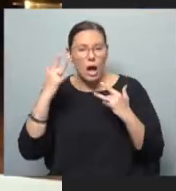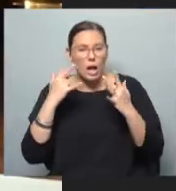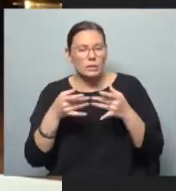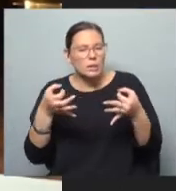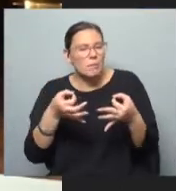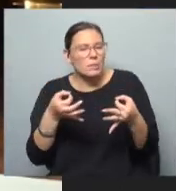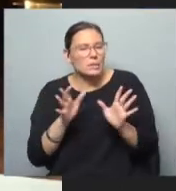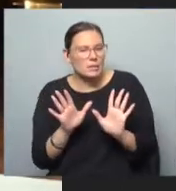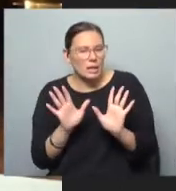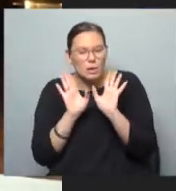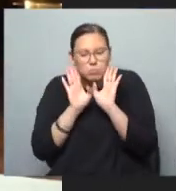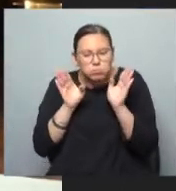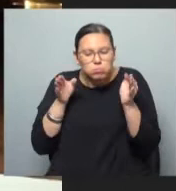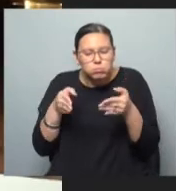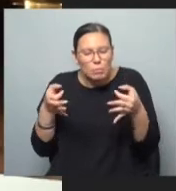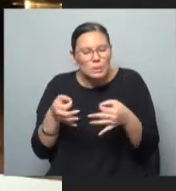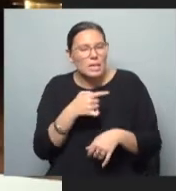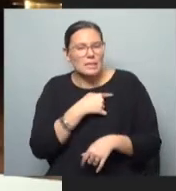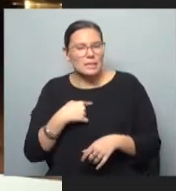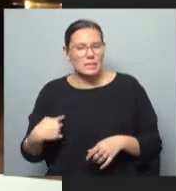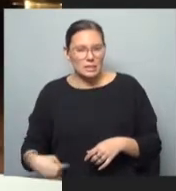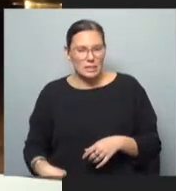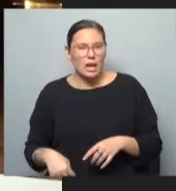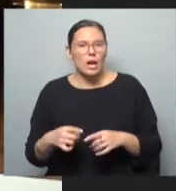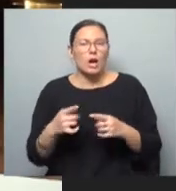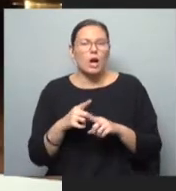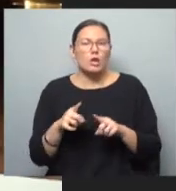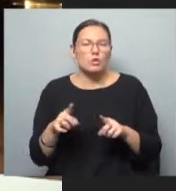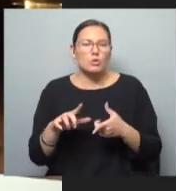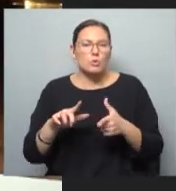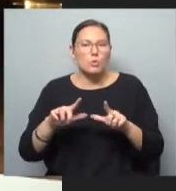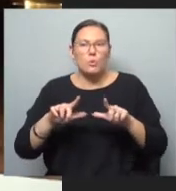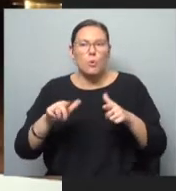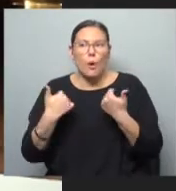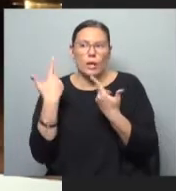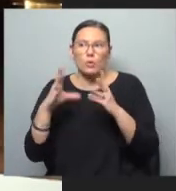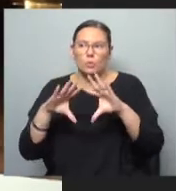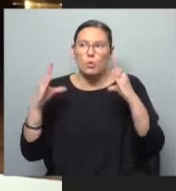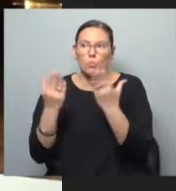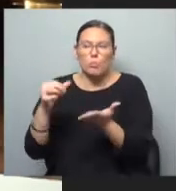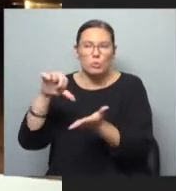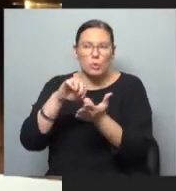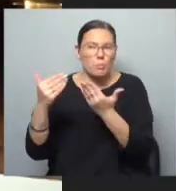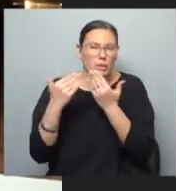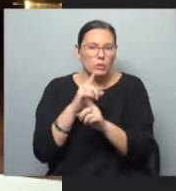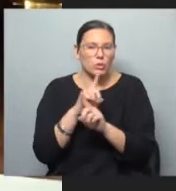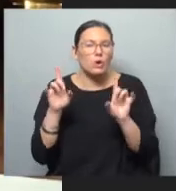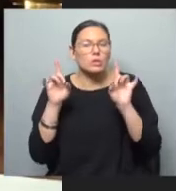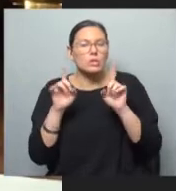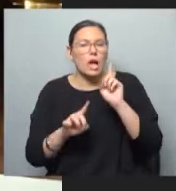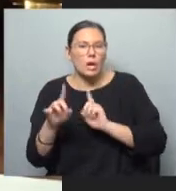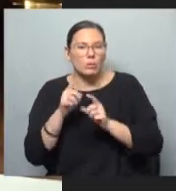singular, muy particular de China. No tiene equivalentes en otras partes del mundo, salvo países que tengan una